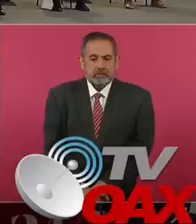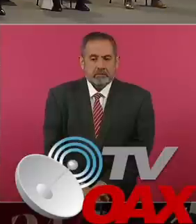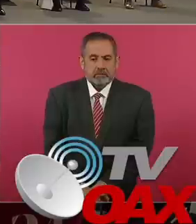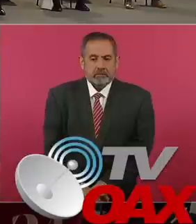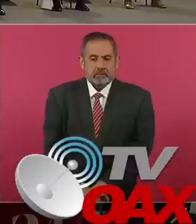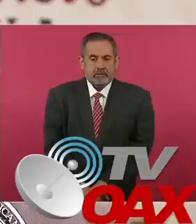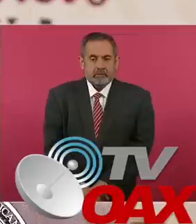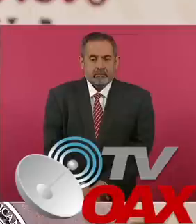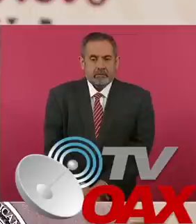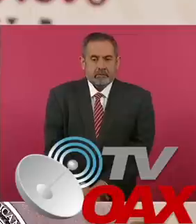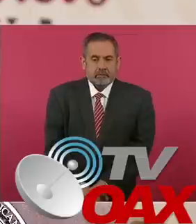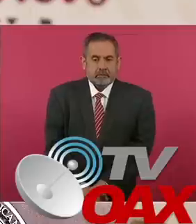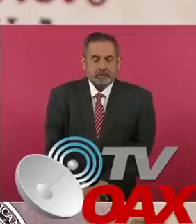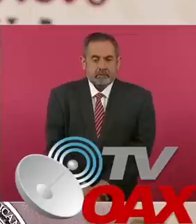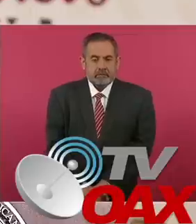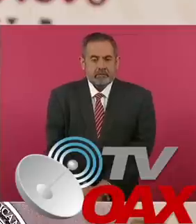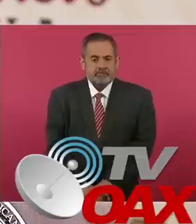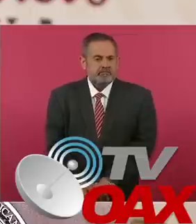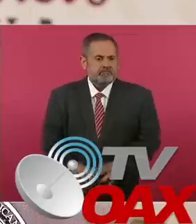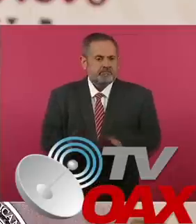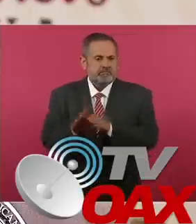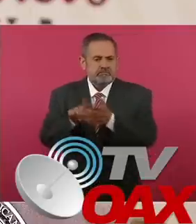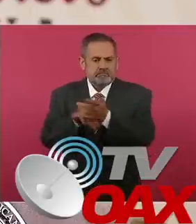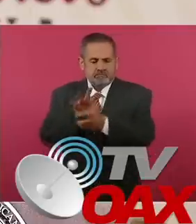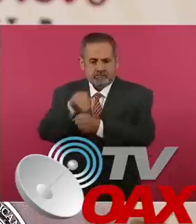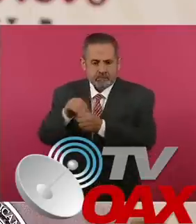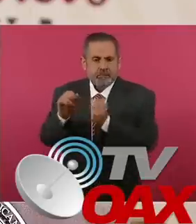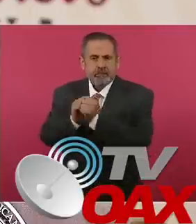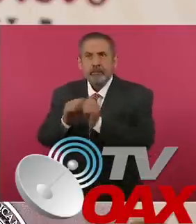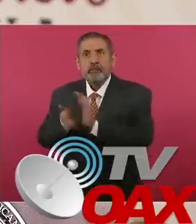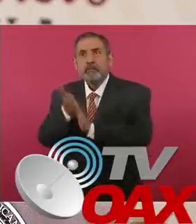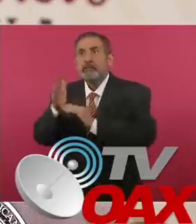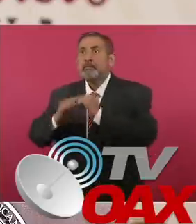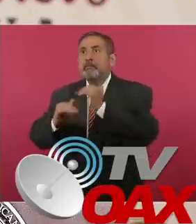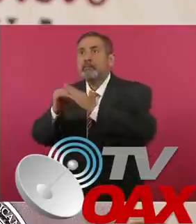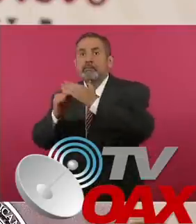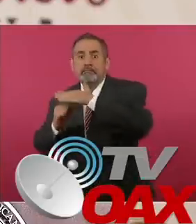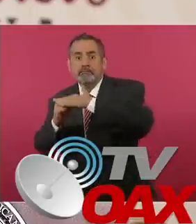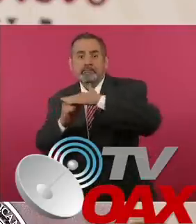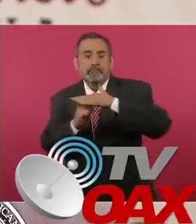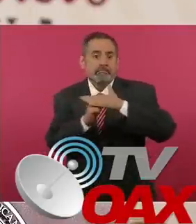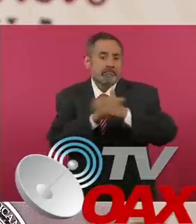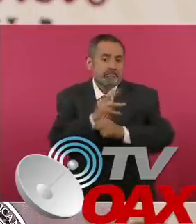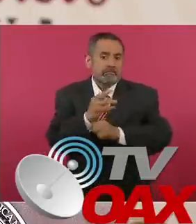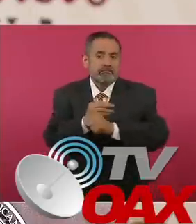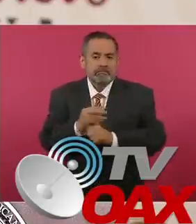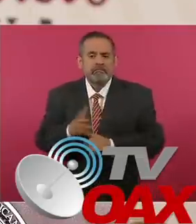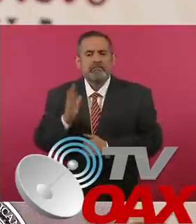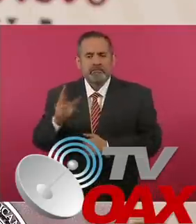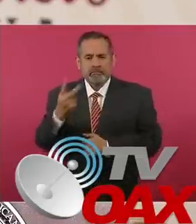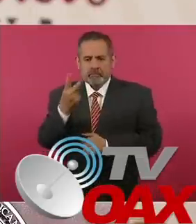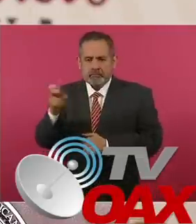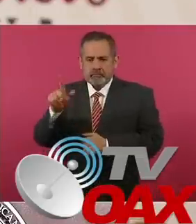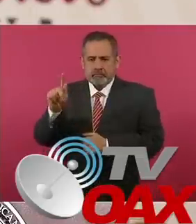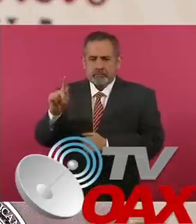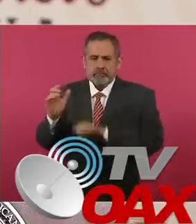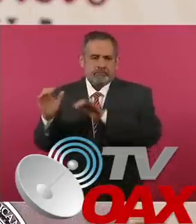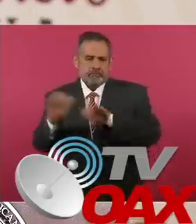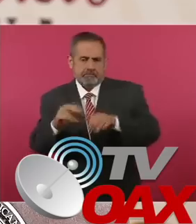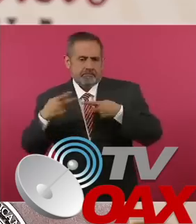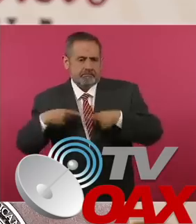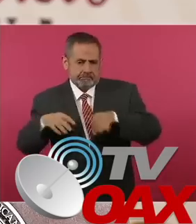cimentación en el edificio principal y el colado de losas de azotea de los edificios de apoyo. Se han generado 270